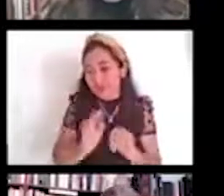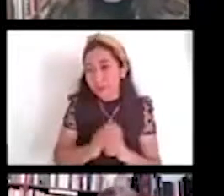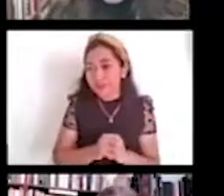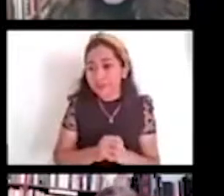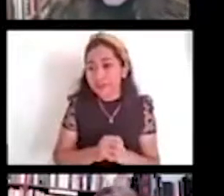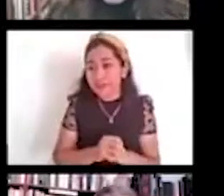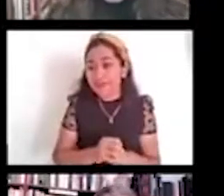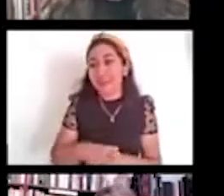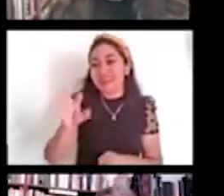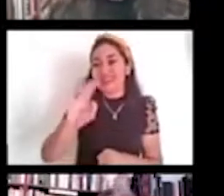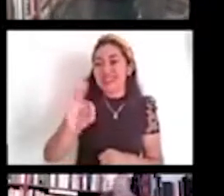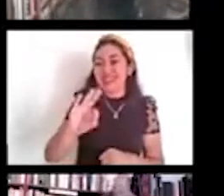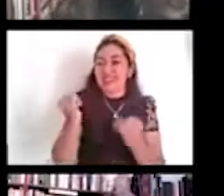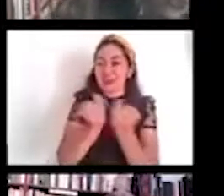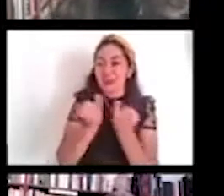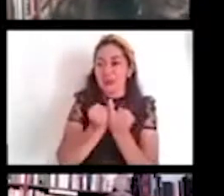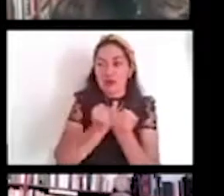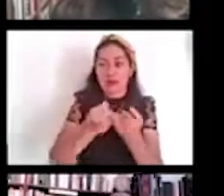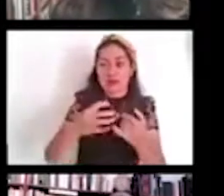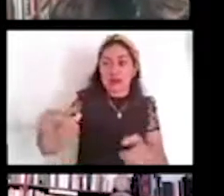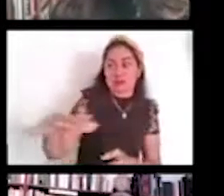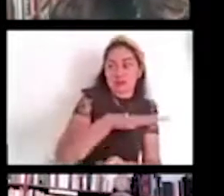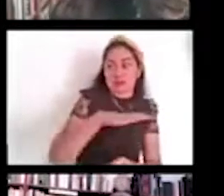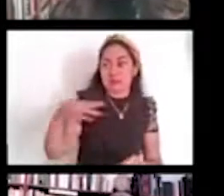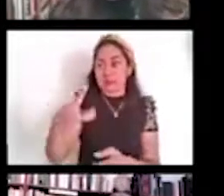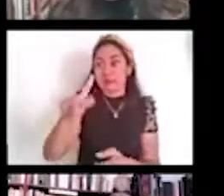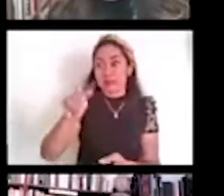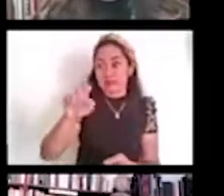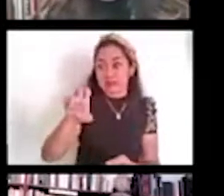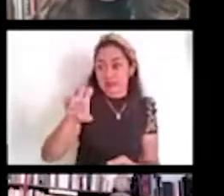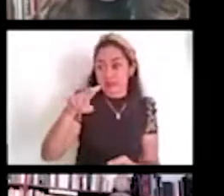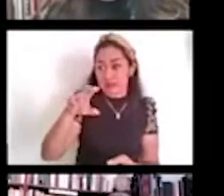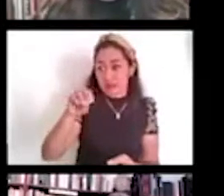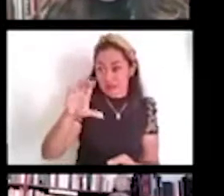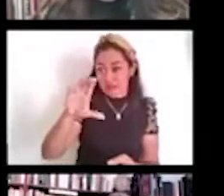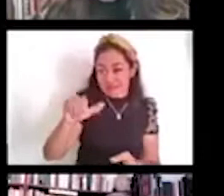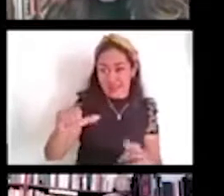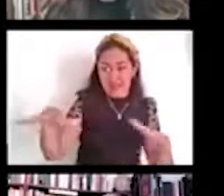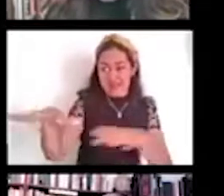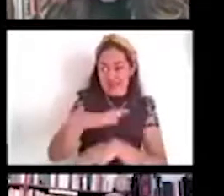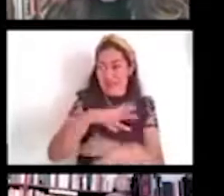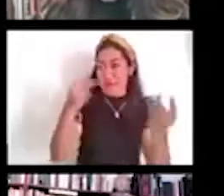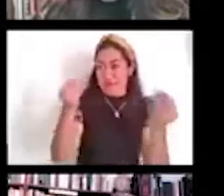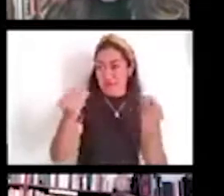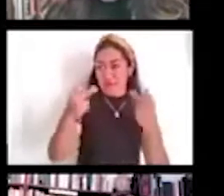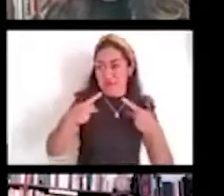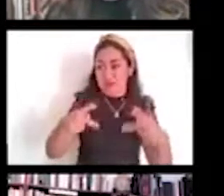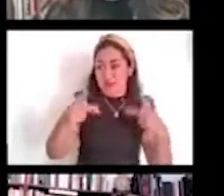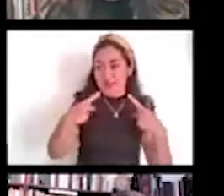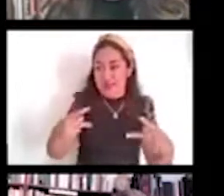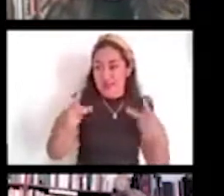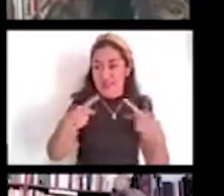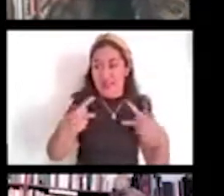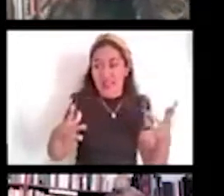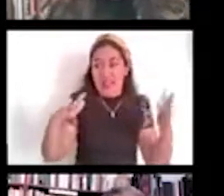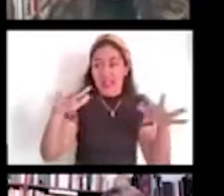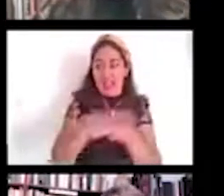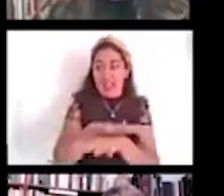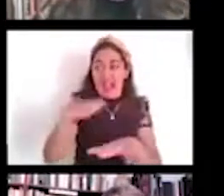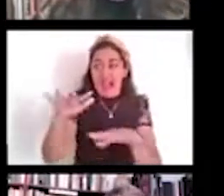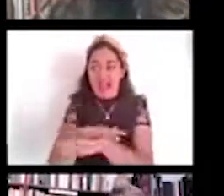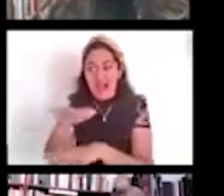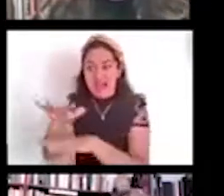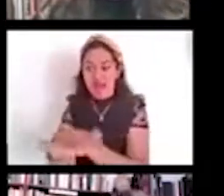ocupación que hicieron los Tenochcas del espacio de la capital de Azcapotzalco, aliados con los de